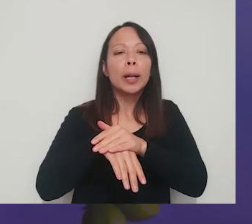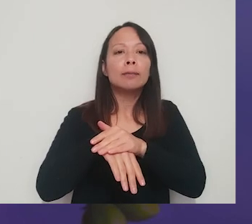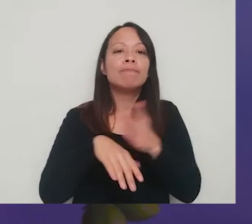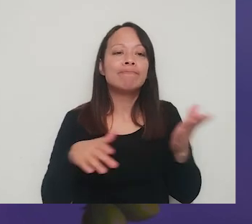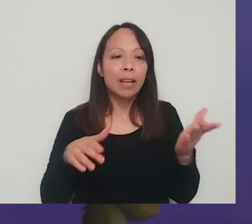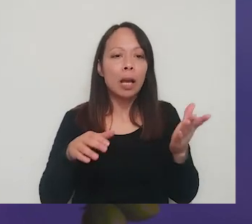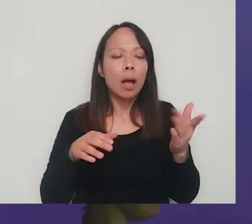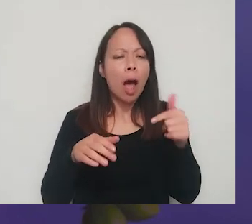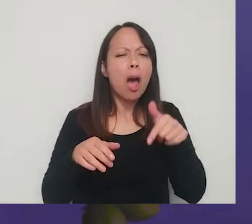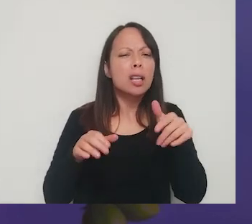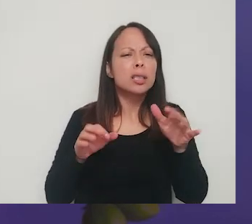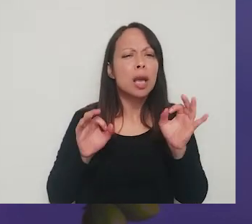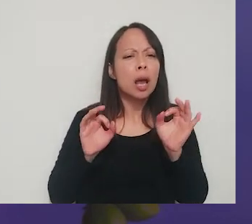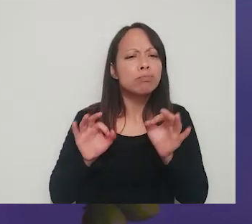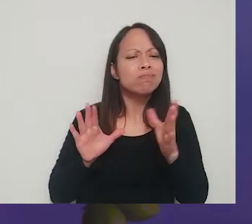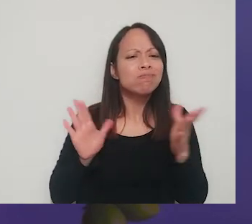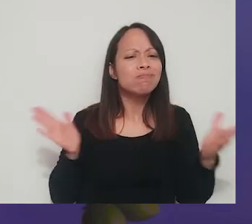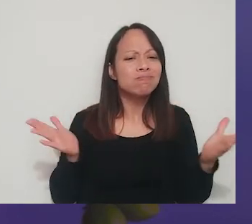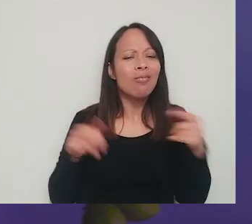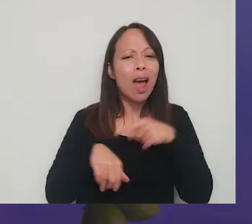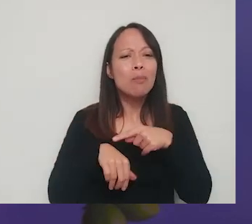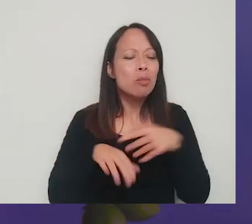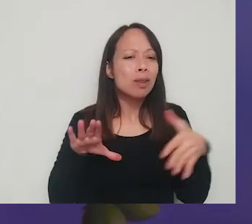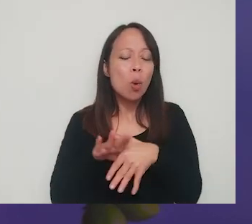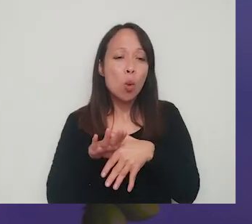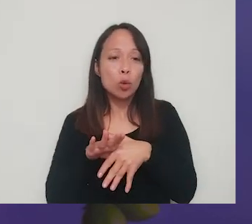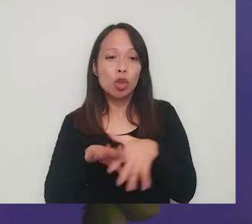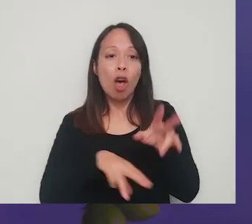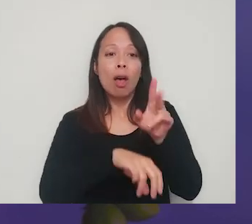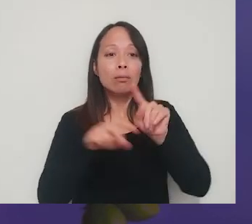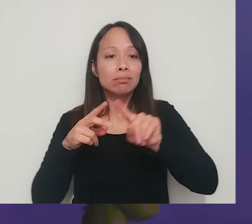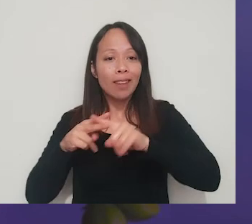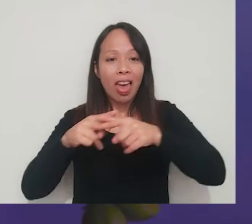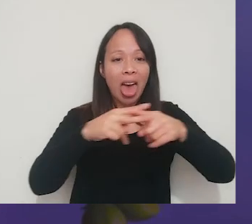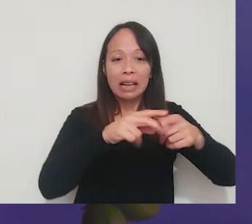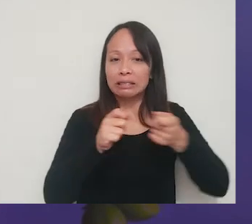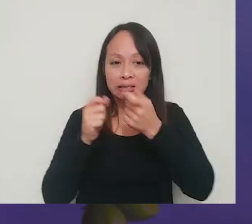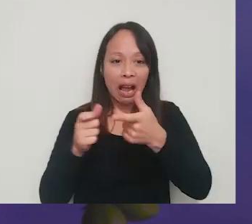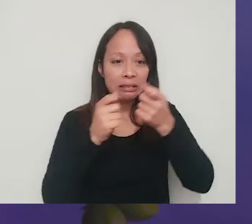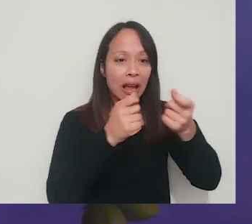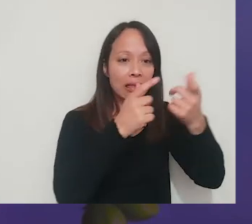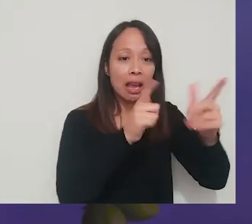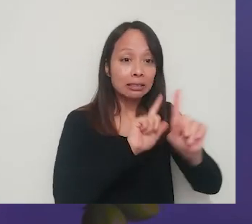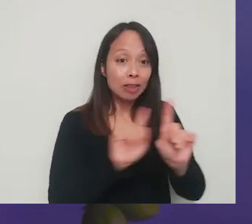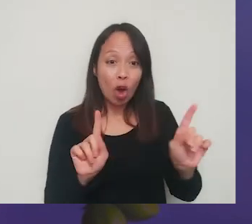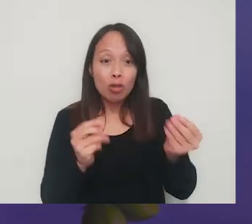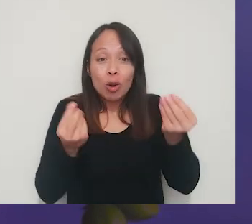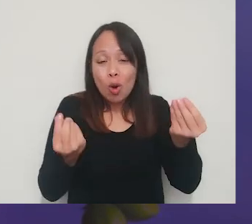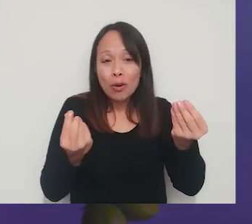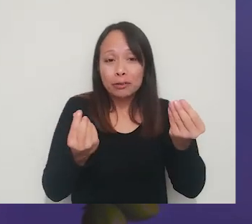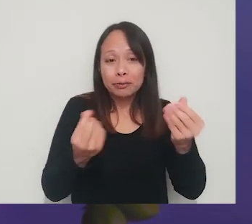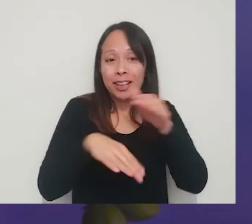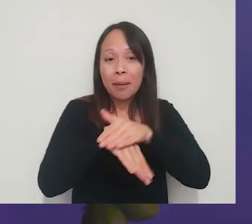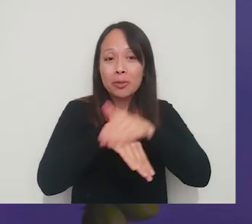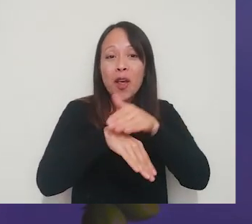llega el momento denegamos la técnica que permite prevenir y que permite ejercer esta procreación responsable.